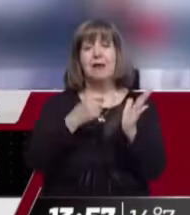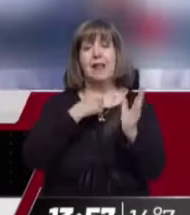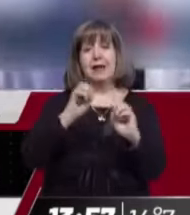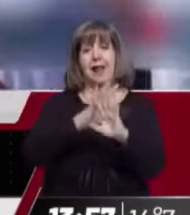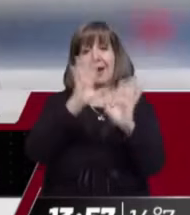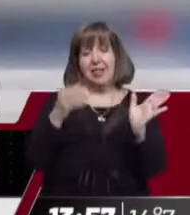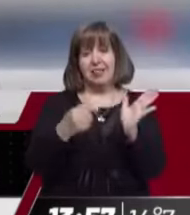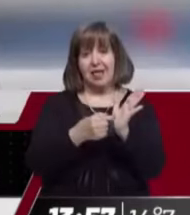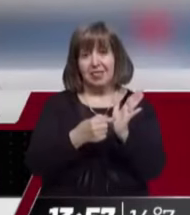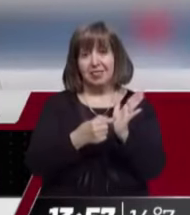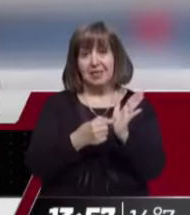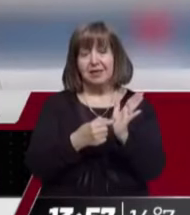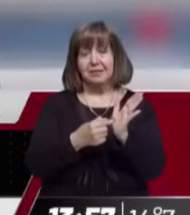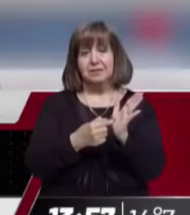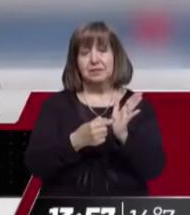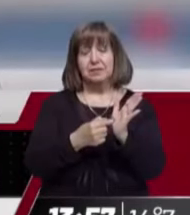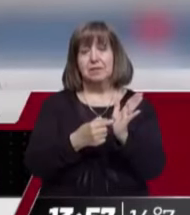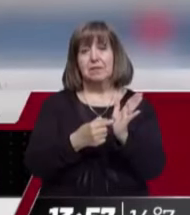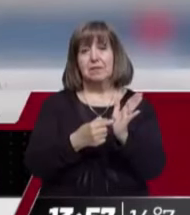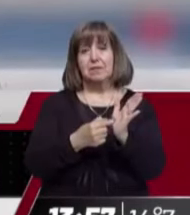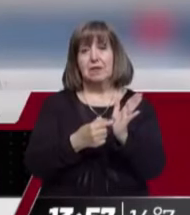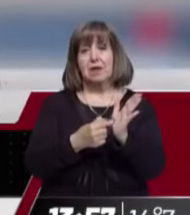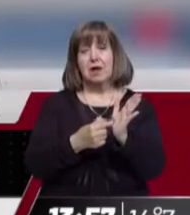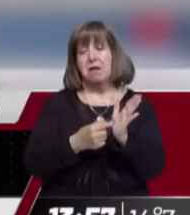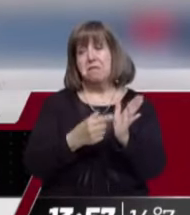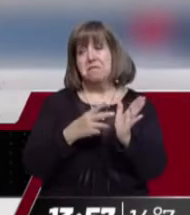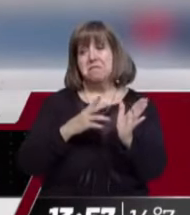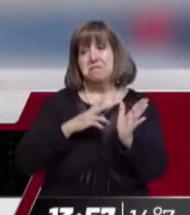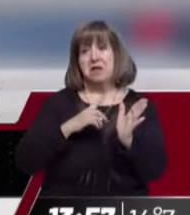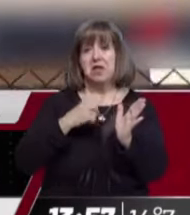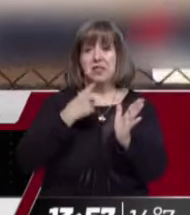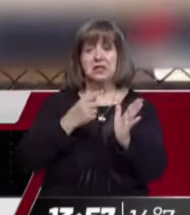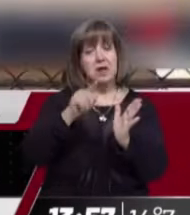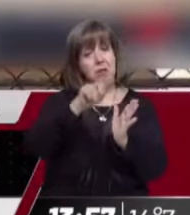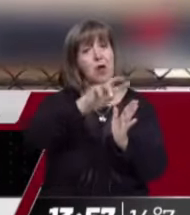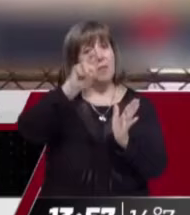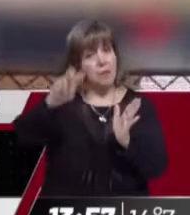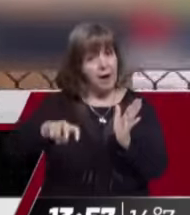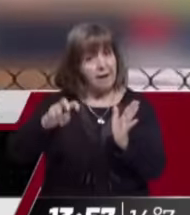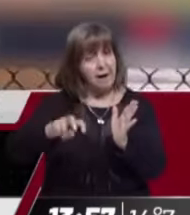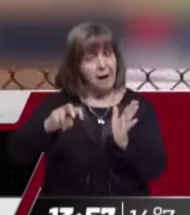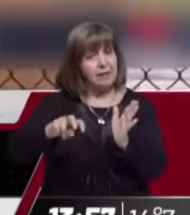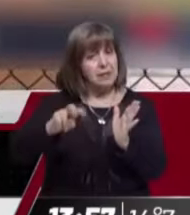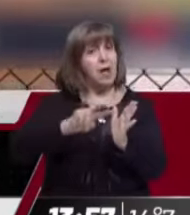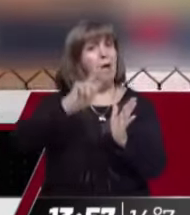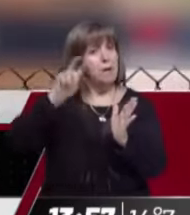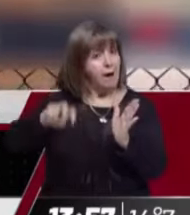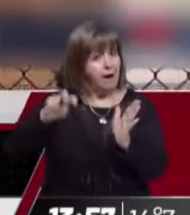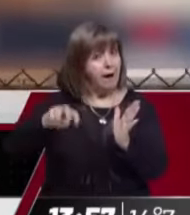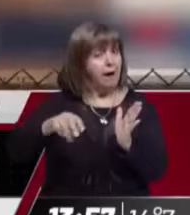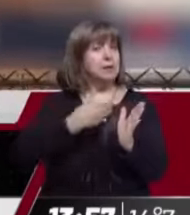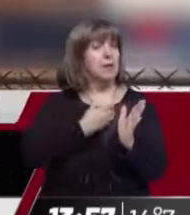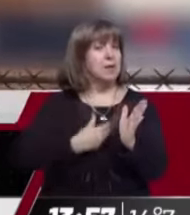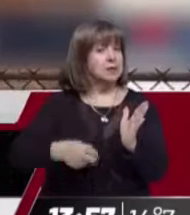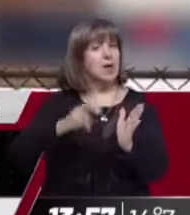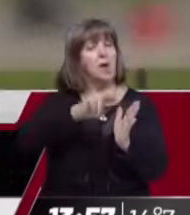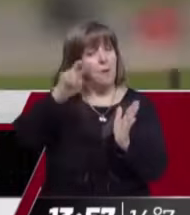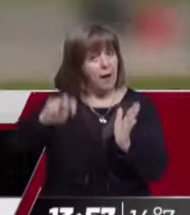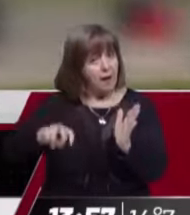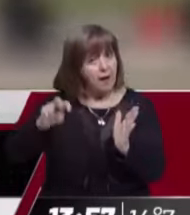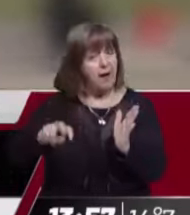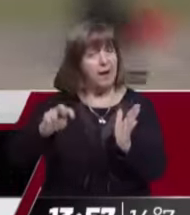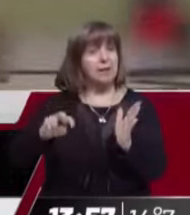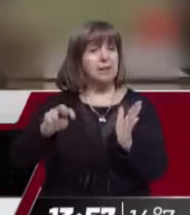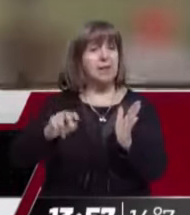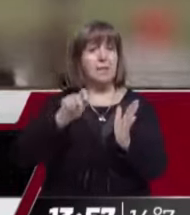Sí. Y, bueno, finalmente Maduro dé un paso al costado con sus intenciones de renovar su mandato en